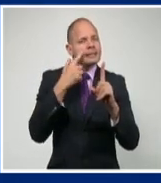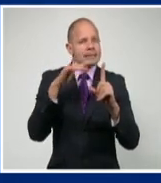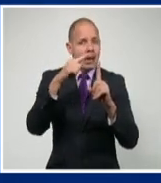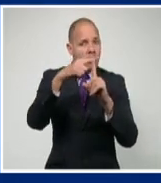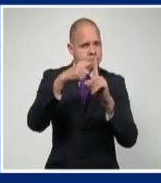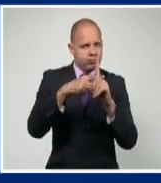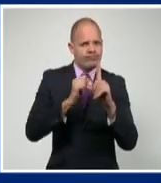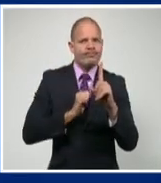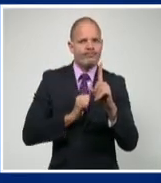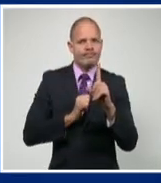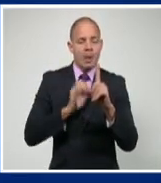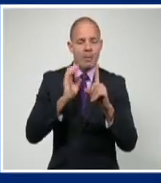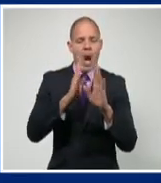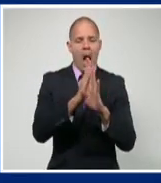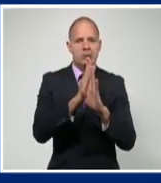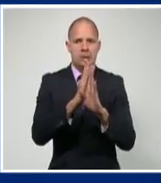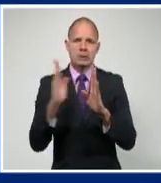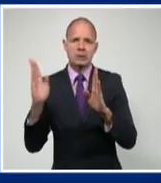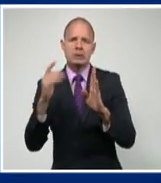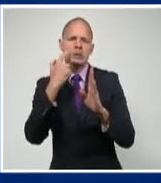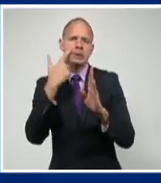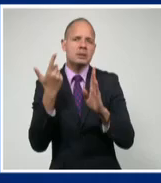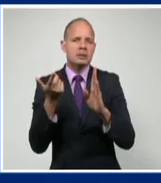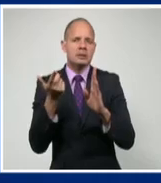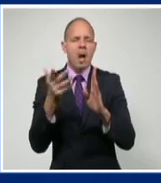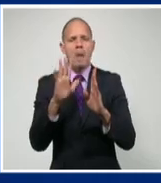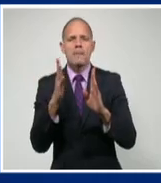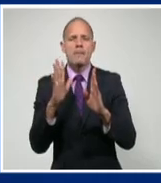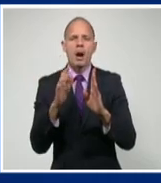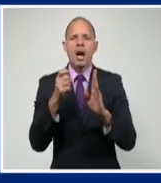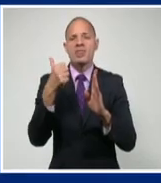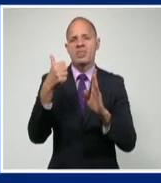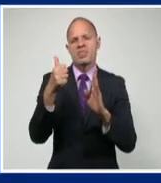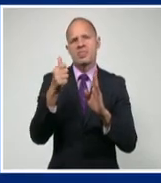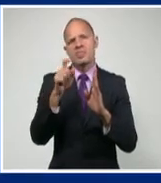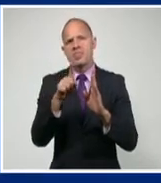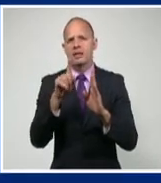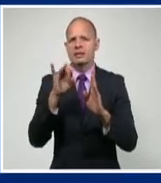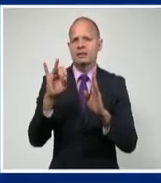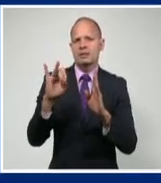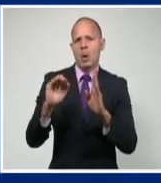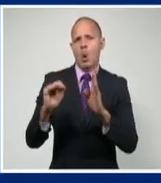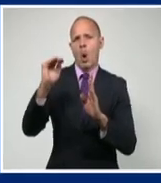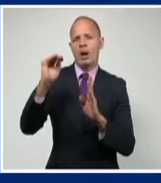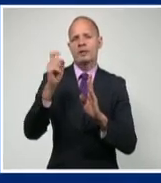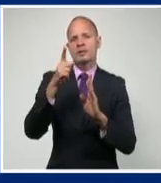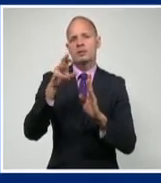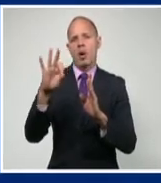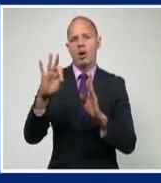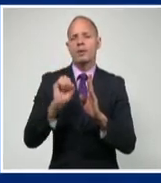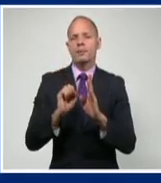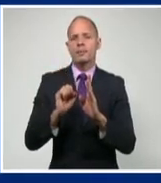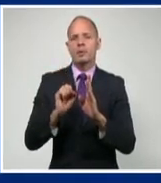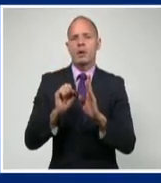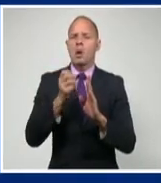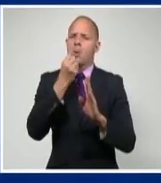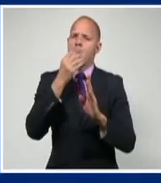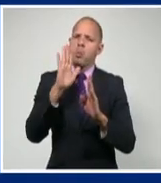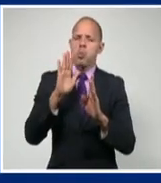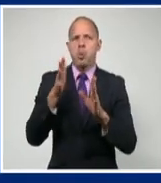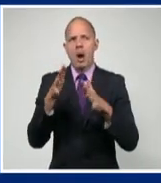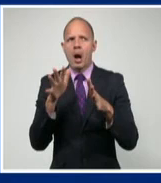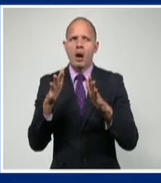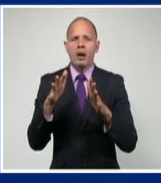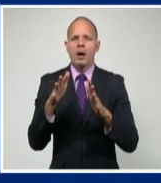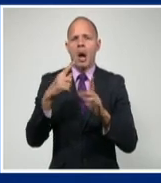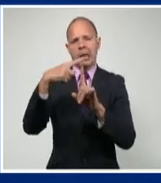bajas en el occidente y centro del país, estarán entre 17 y 18 grados Celsius, pueden haber valores inferiores en